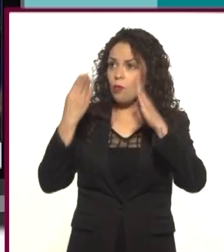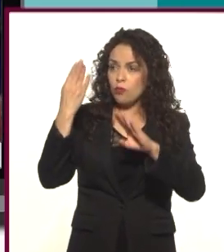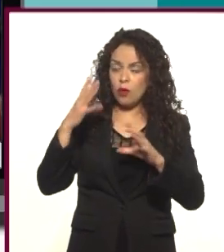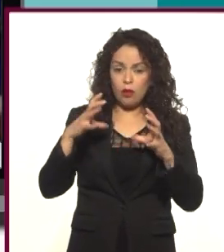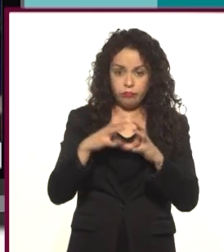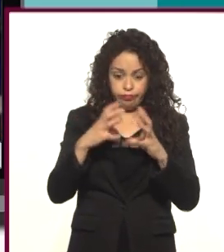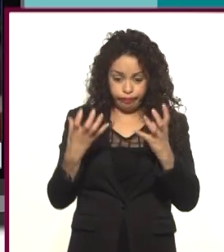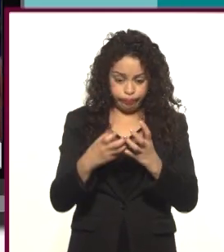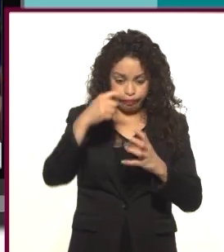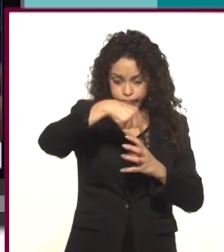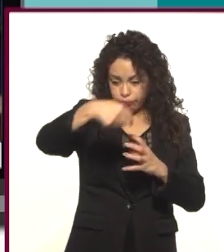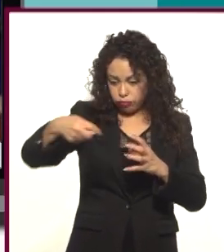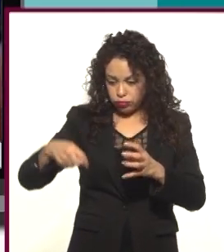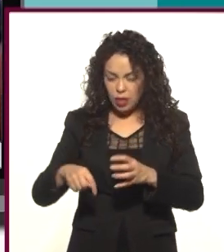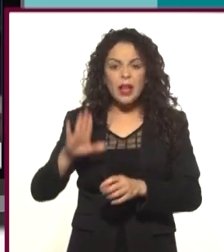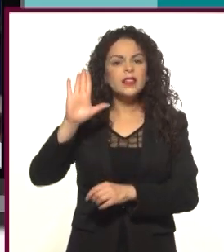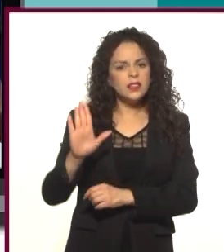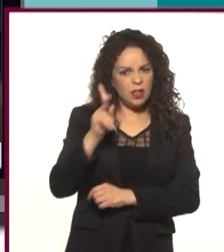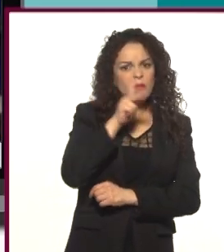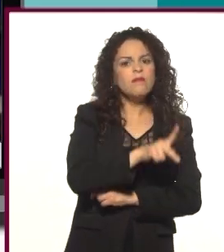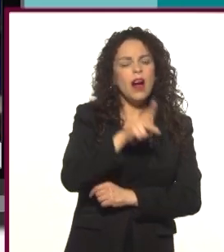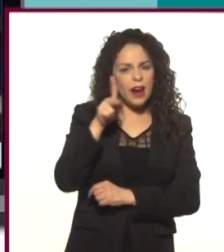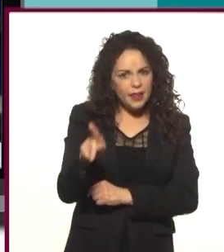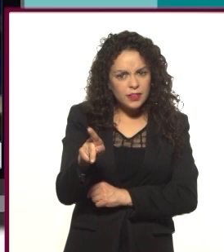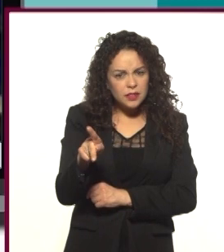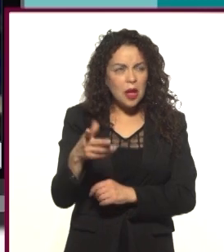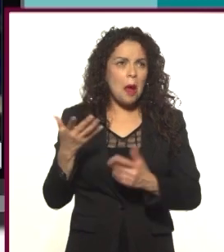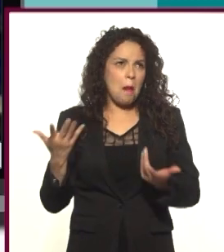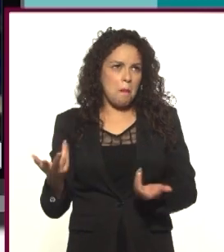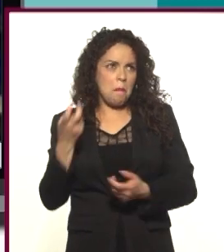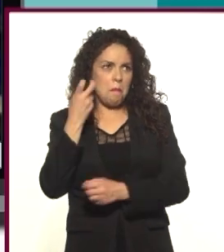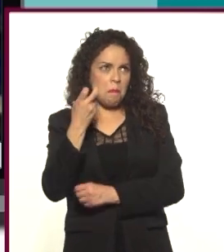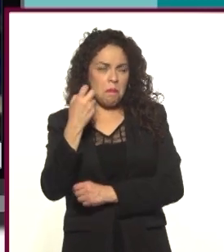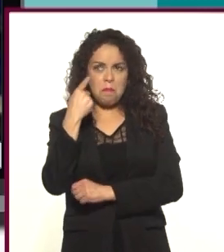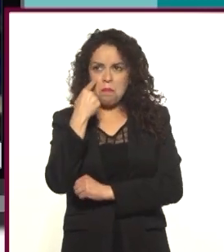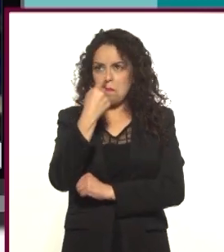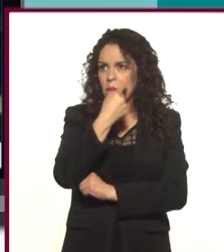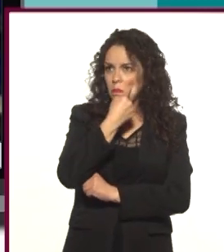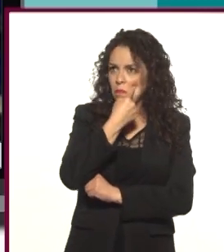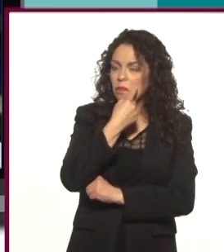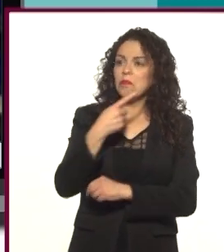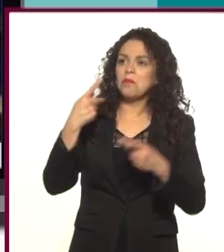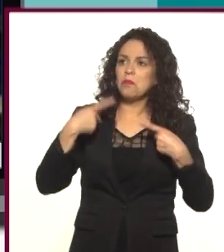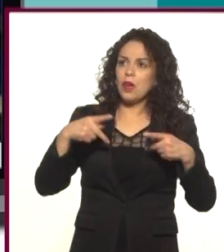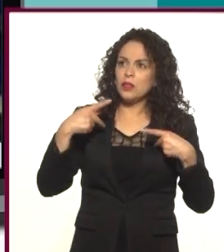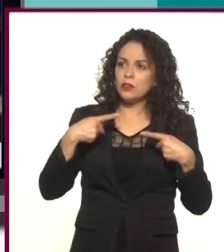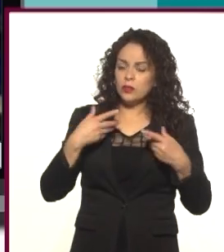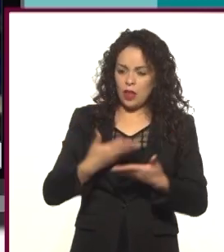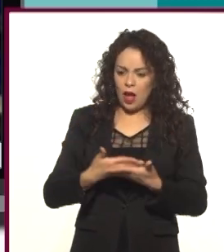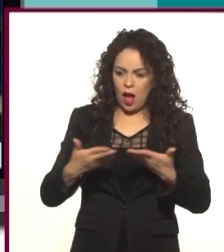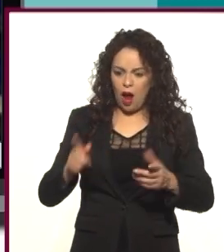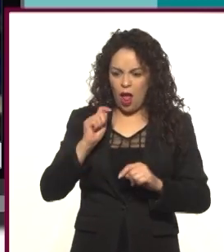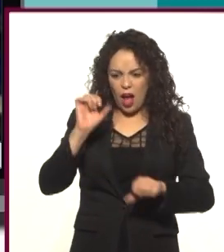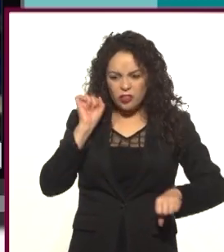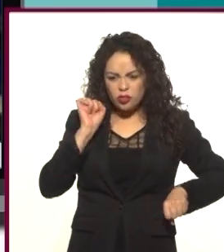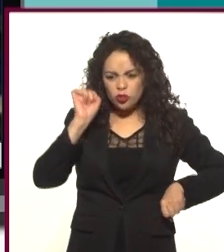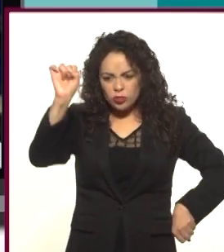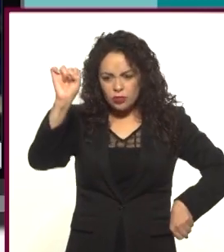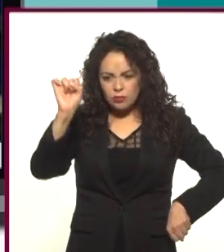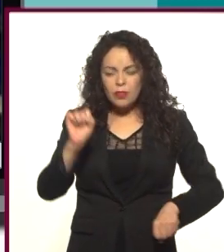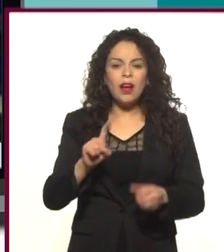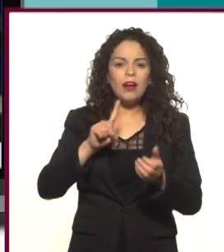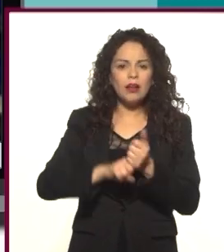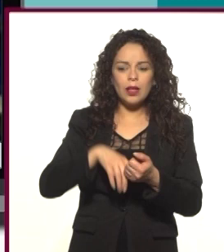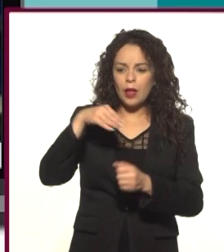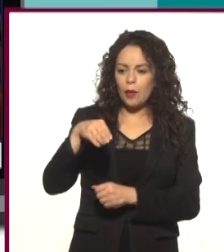partes del mundo tienen algunas similitudes. Entonces, si lo vemos desde ese punto de vista, los superhéroes de hoy en día son como una